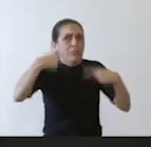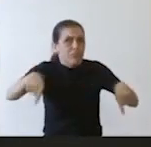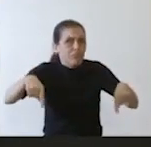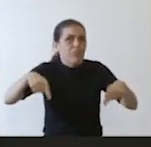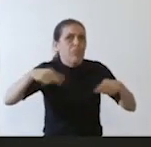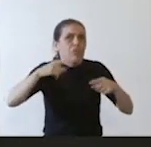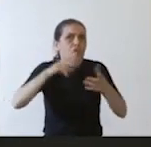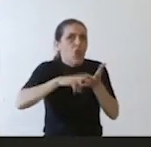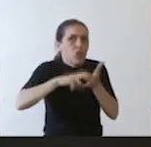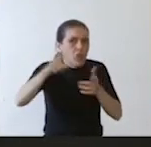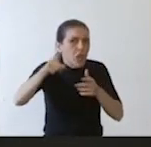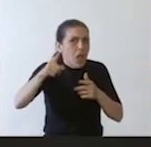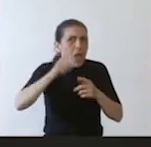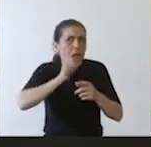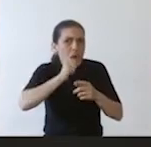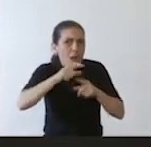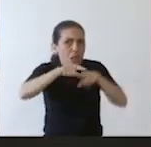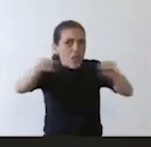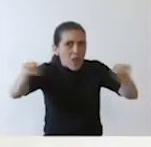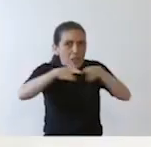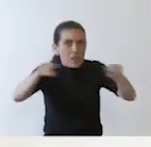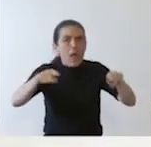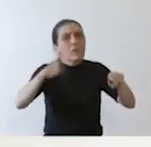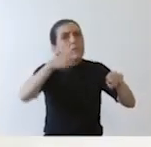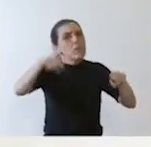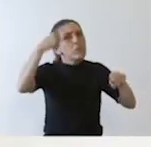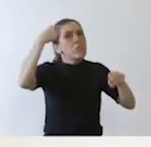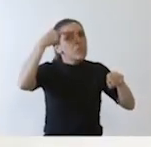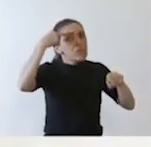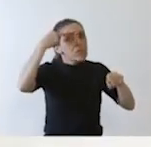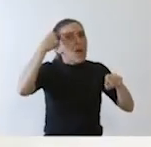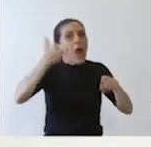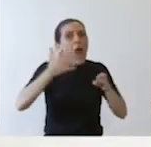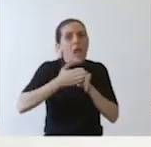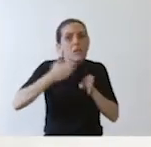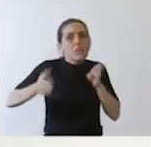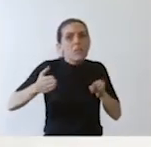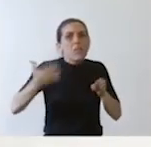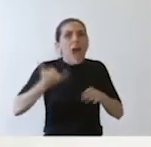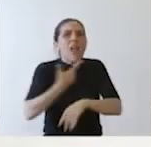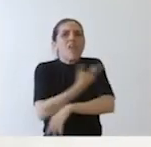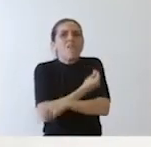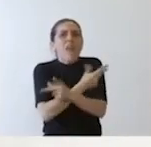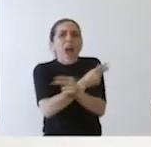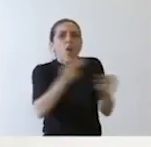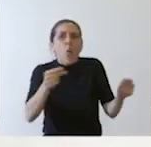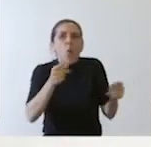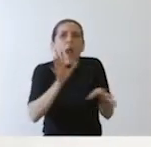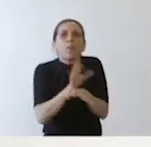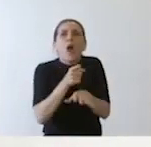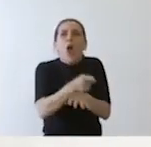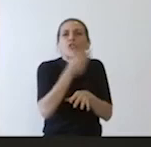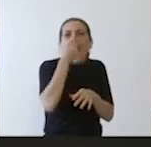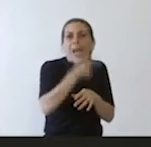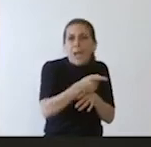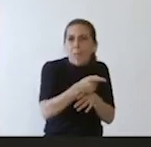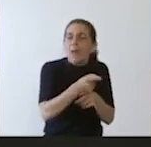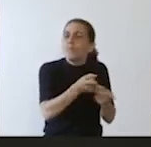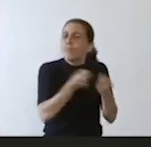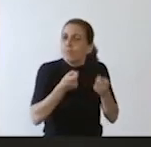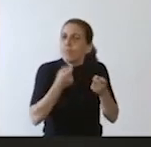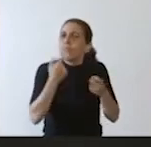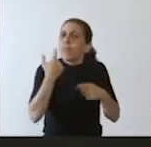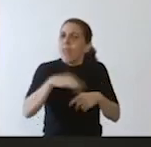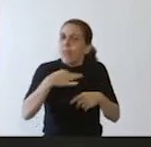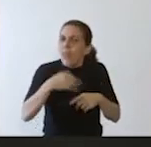que, tengamos en cuenta que estamos en temporada de vacunación antigripal y es necesario promover la vacunación